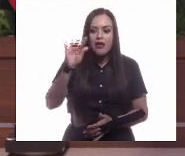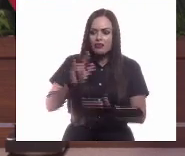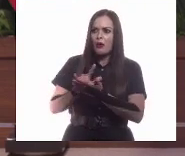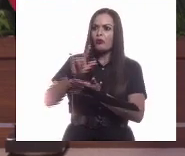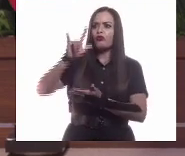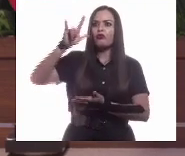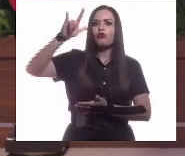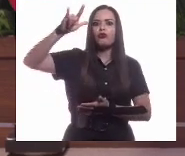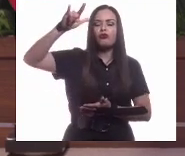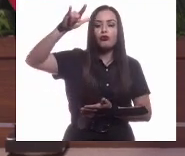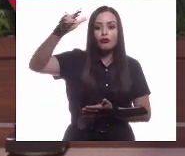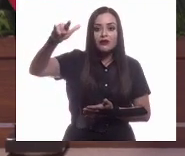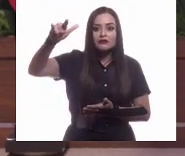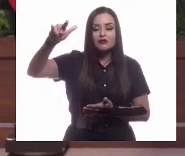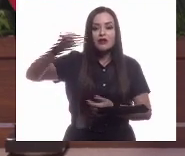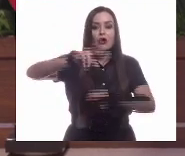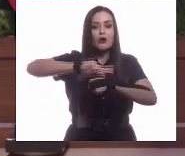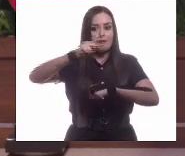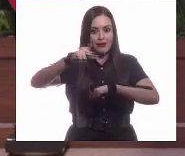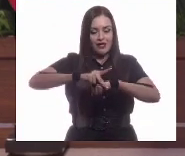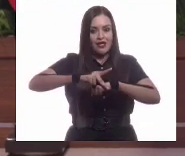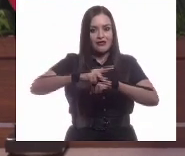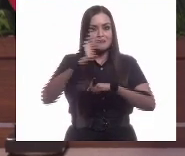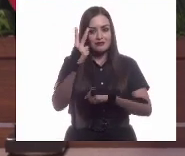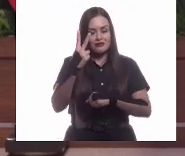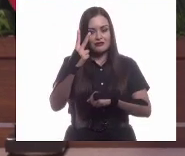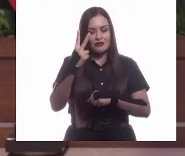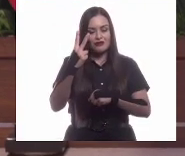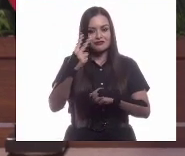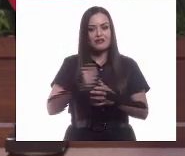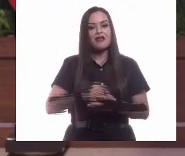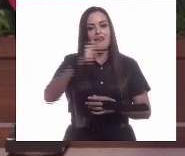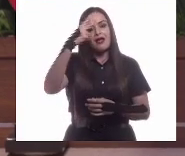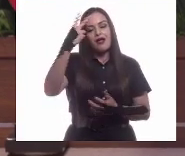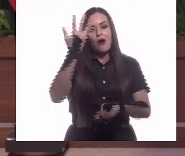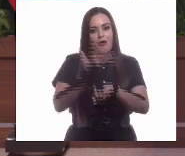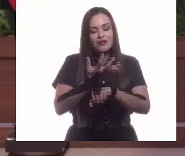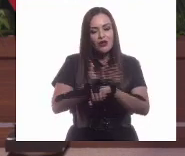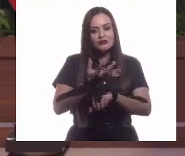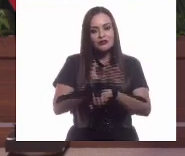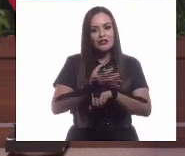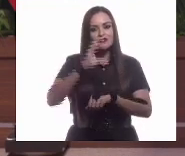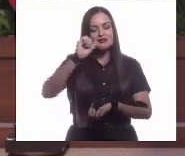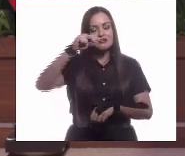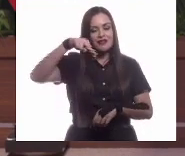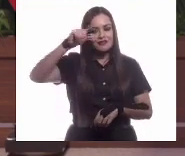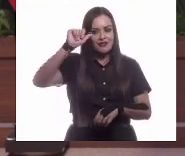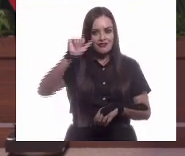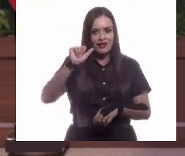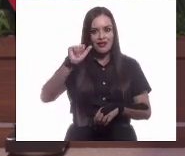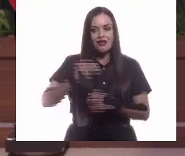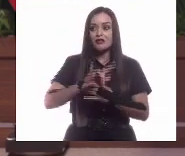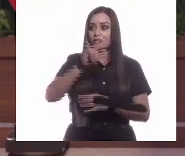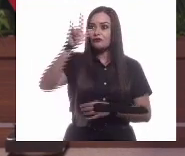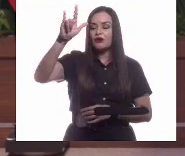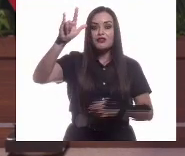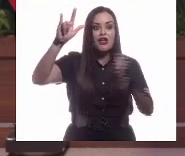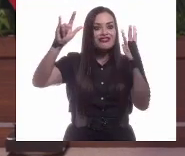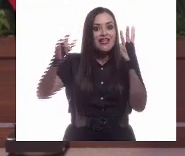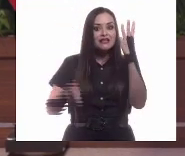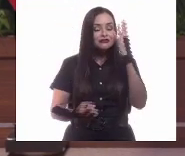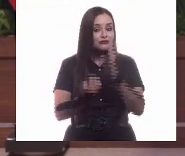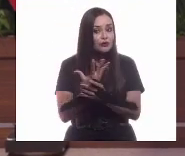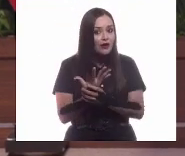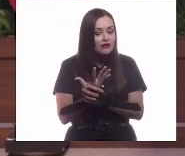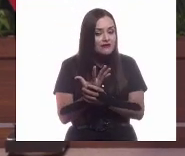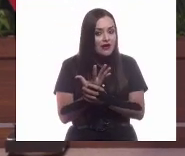escalas, con nuestros 2 países vecinos del norte desde Baja California Sur. También contamos con 3 rutas nuevas adicionales de